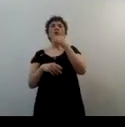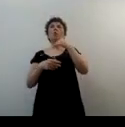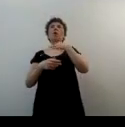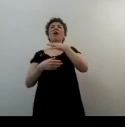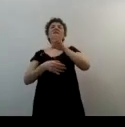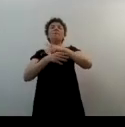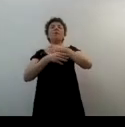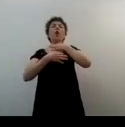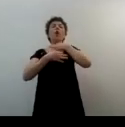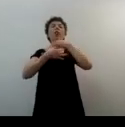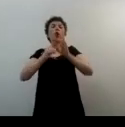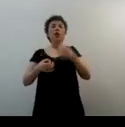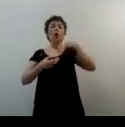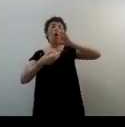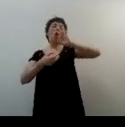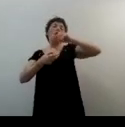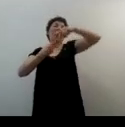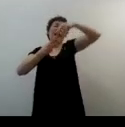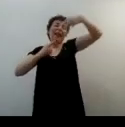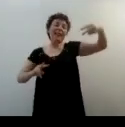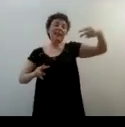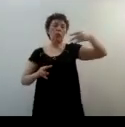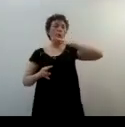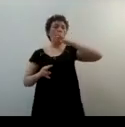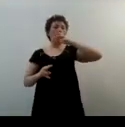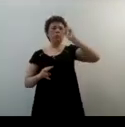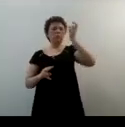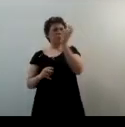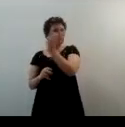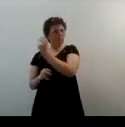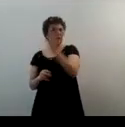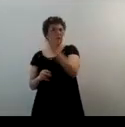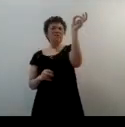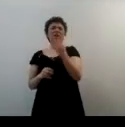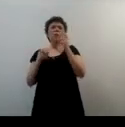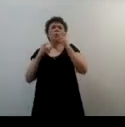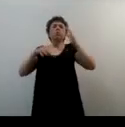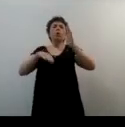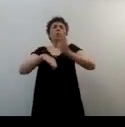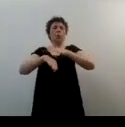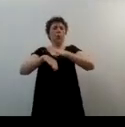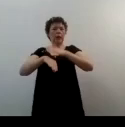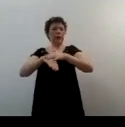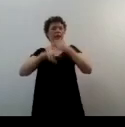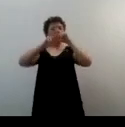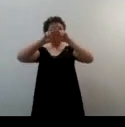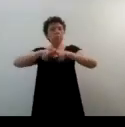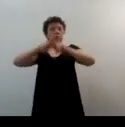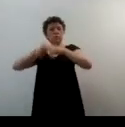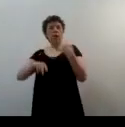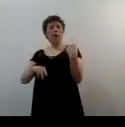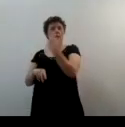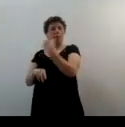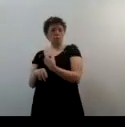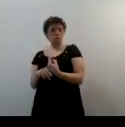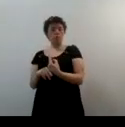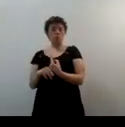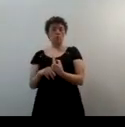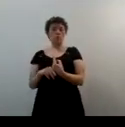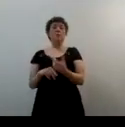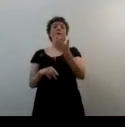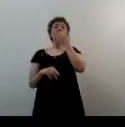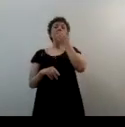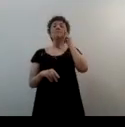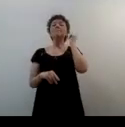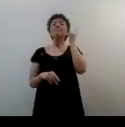genéticos. Hay muchos factores a tener en cuenta para ver por qué esa persona está así y obviamente de esa manera ver